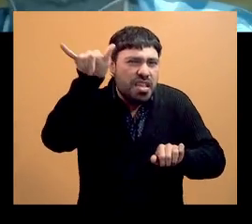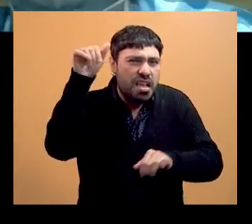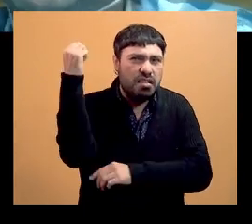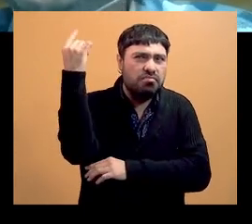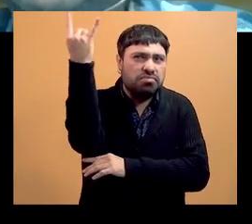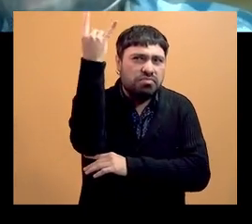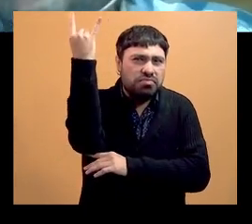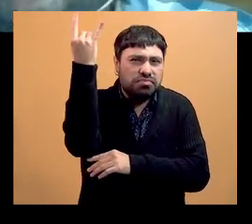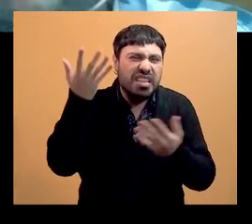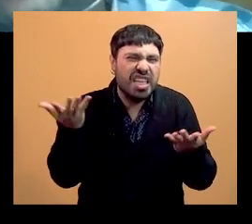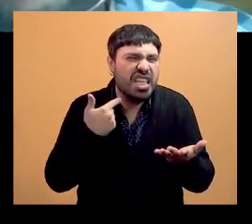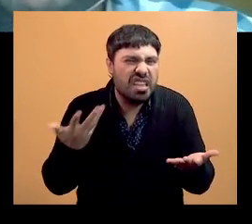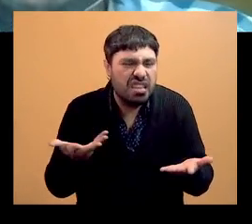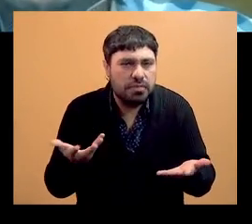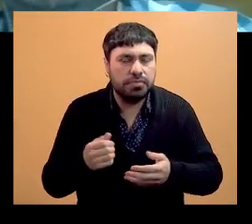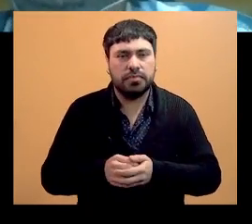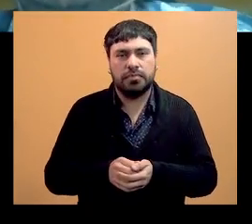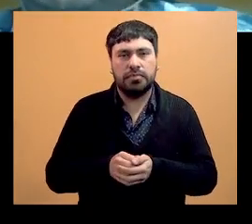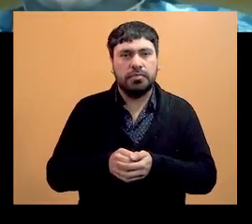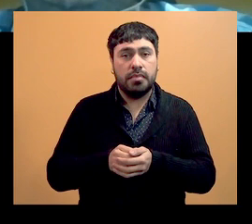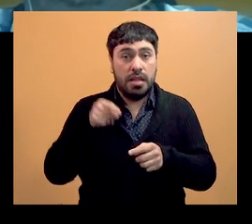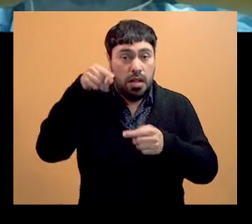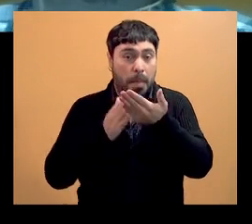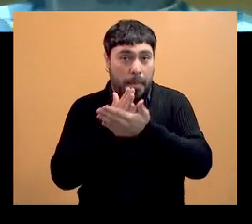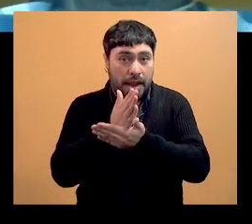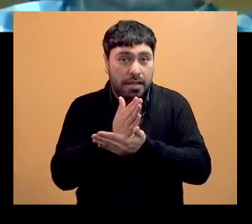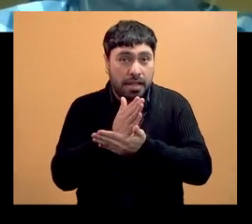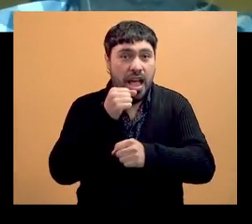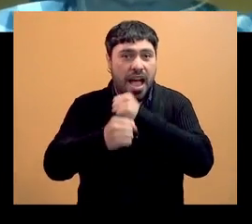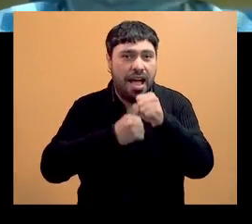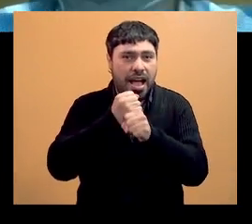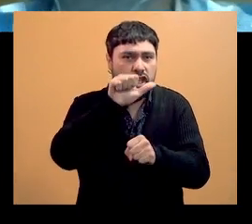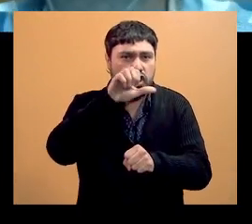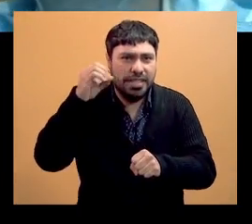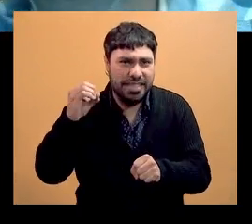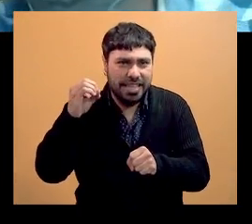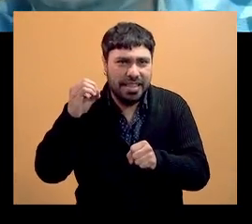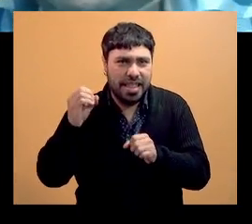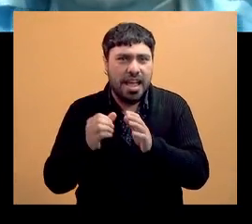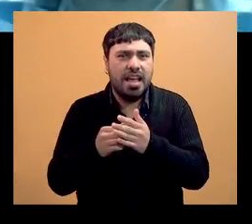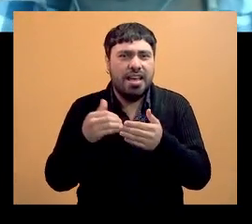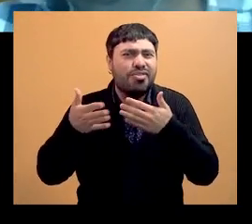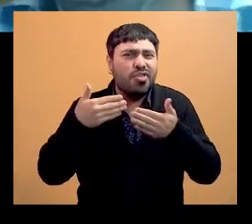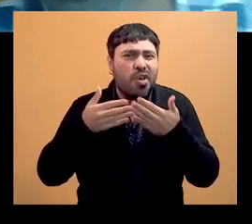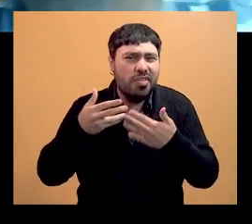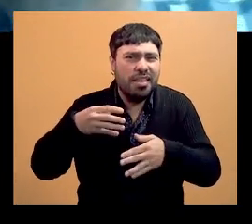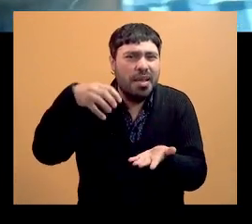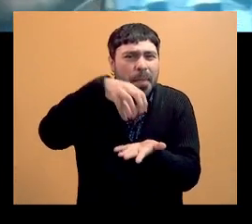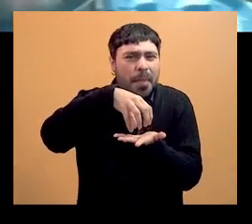60, lo que conocemos con los primeros emprendimientos o las primeras iniciativas de Rusia, de la ex Unión Soviética, y que